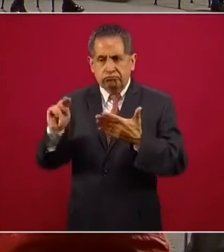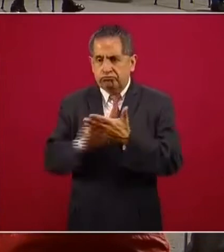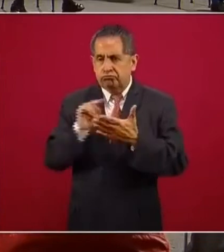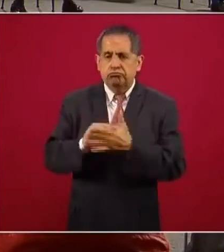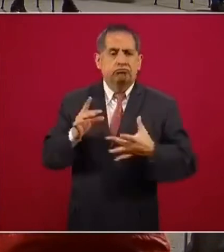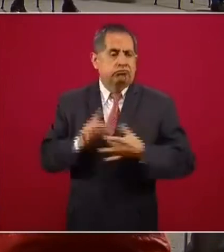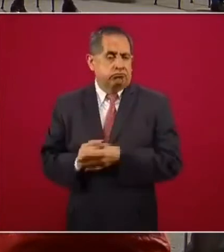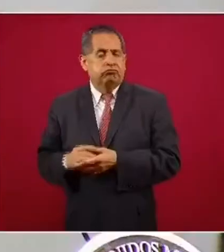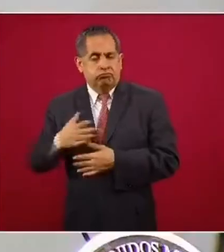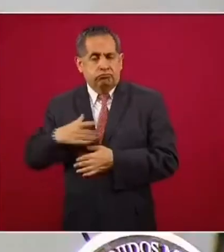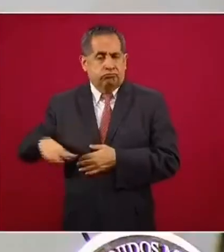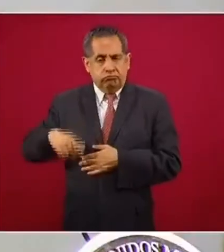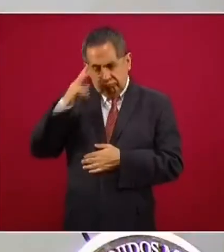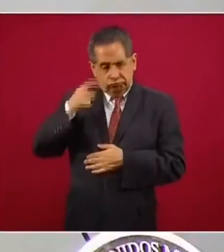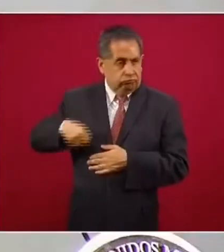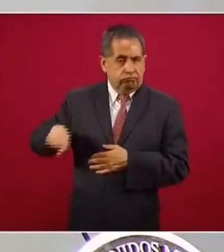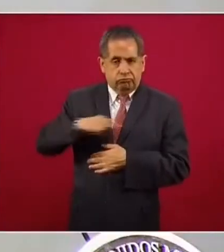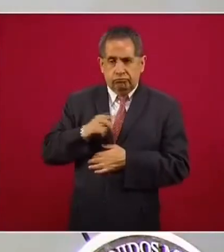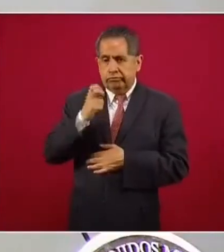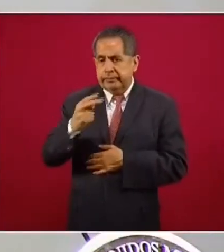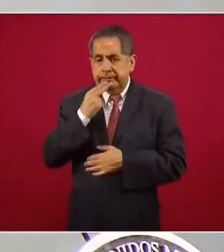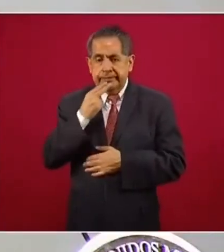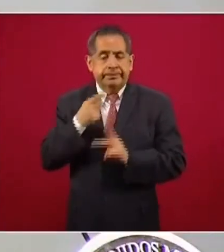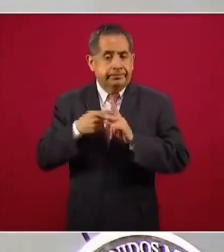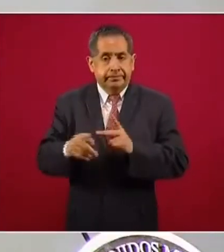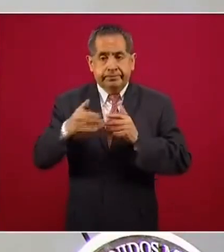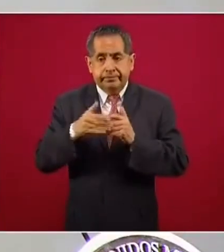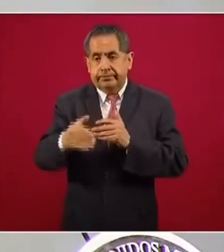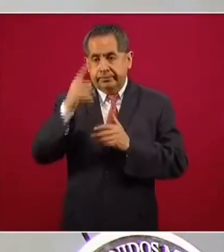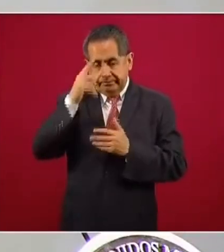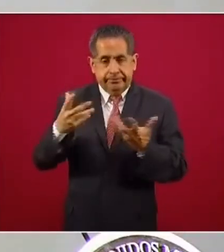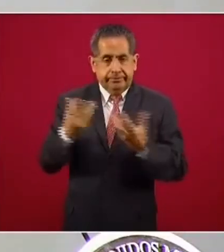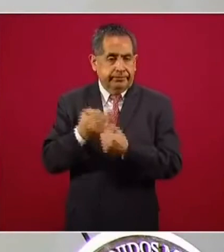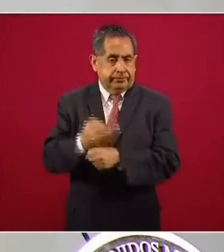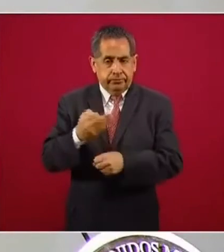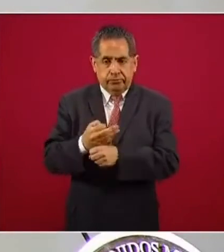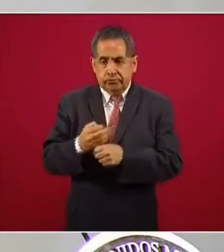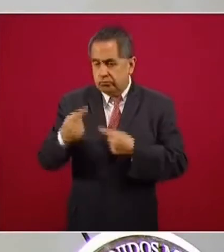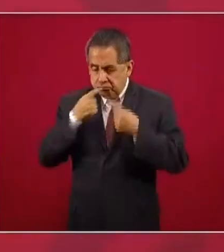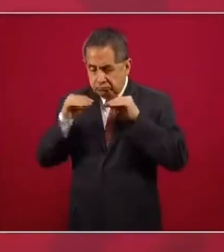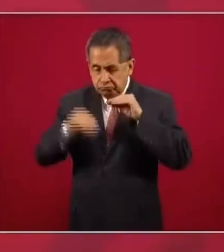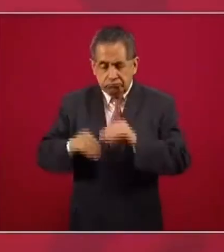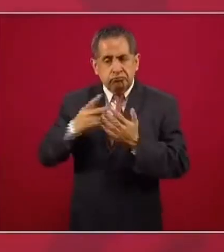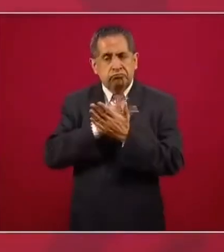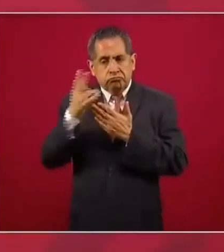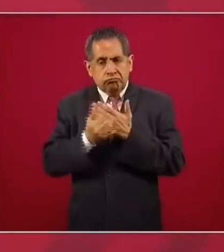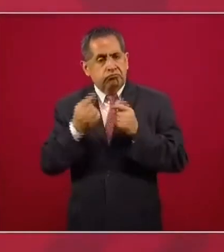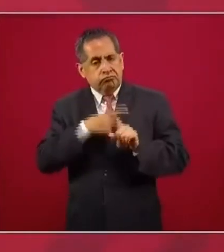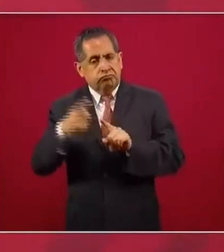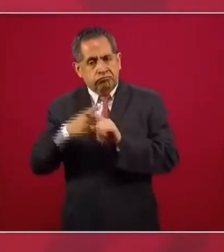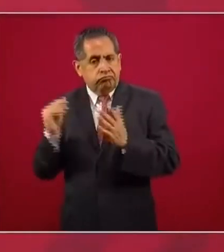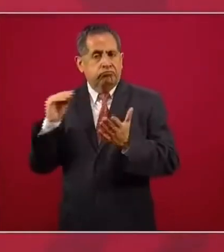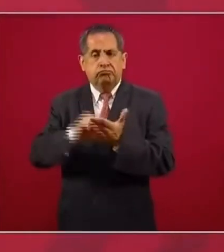el gobierno mexicano y con ese punto de partida que nos encontramos hoy implementando varios proyectos en el